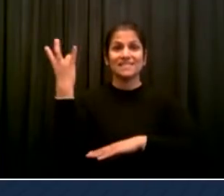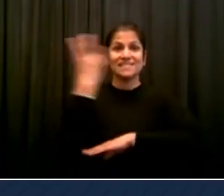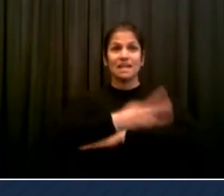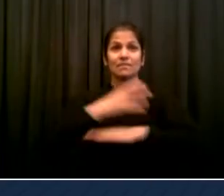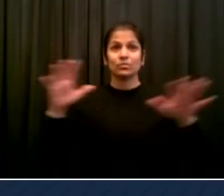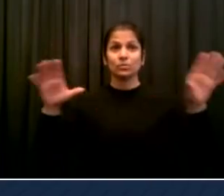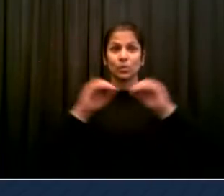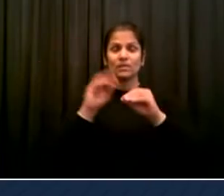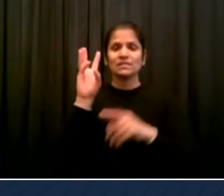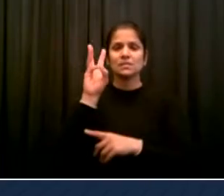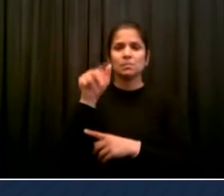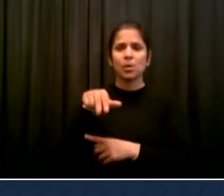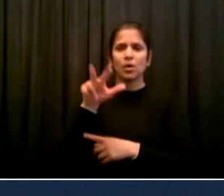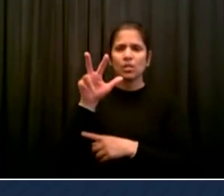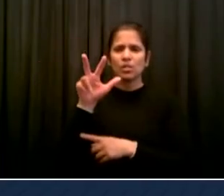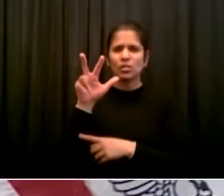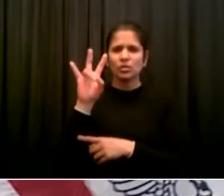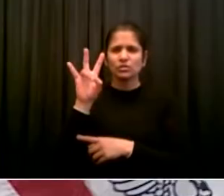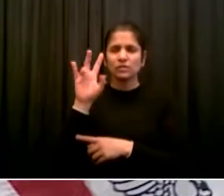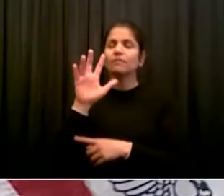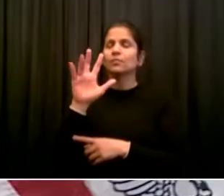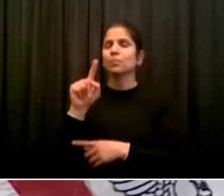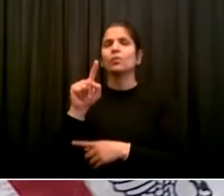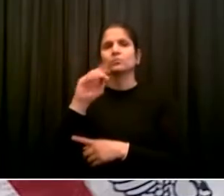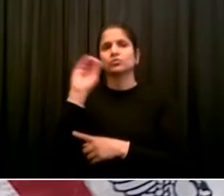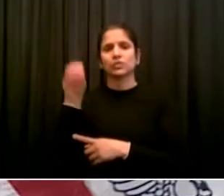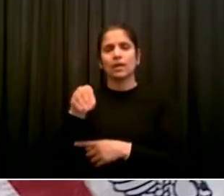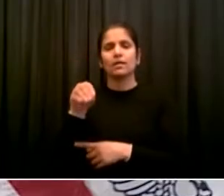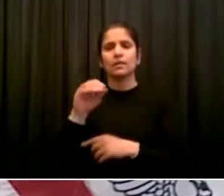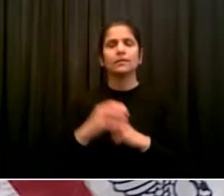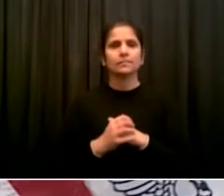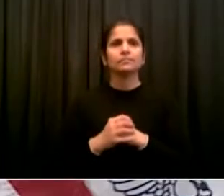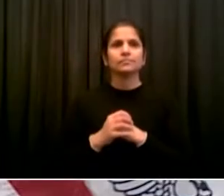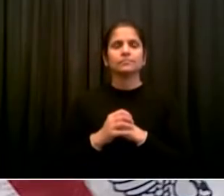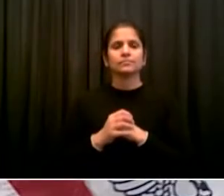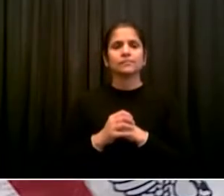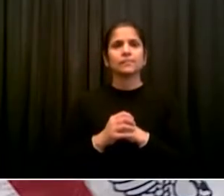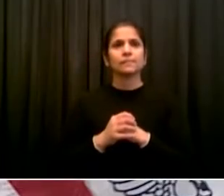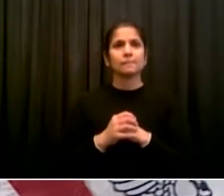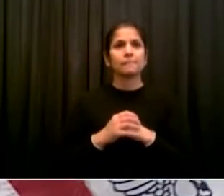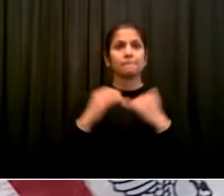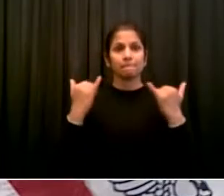6.31%. Just going to say a few words in Spanish on the topic of the police reforms.